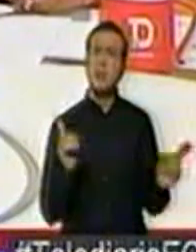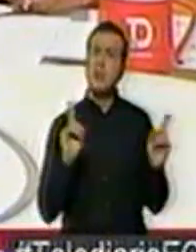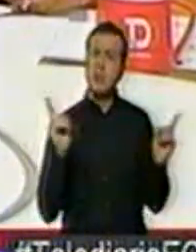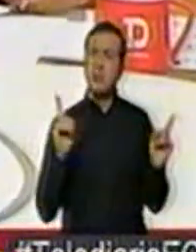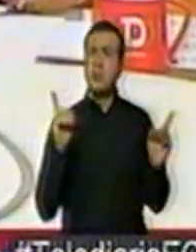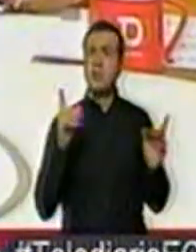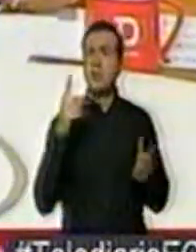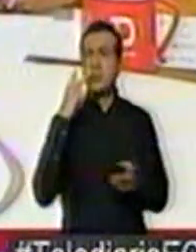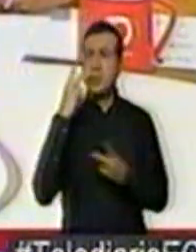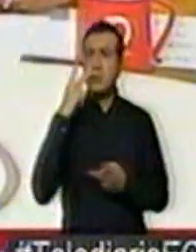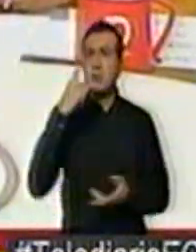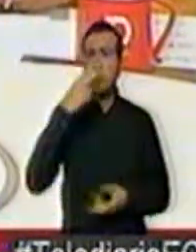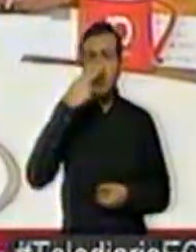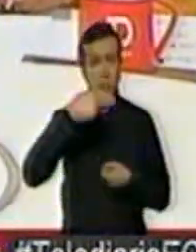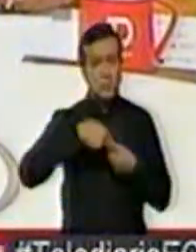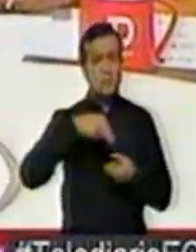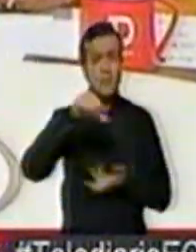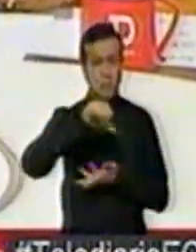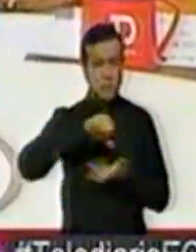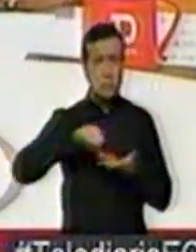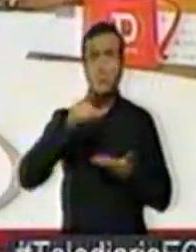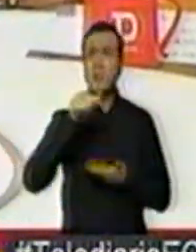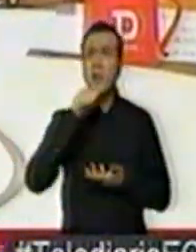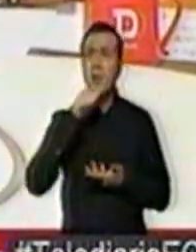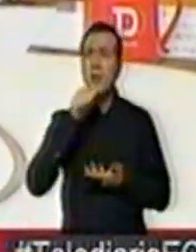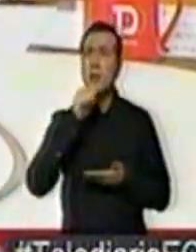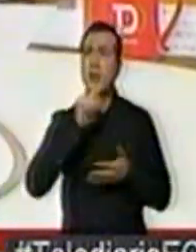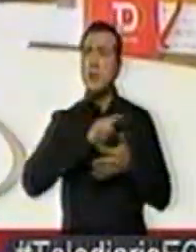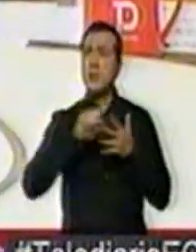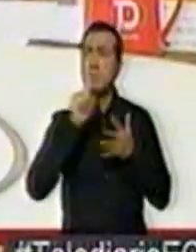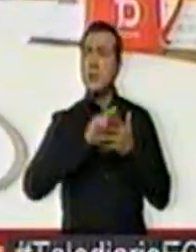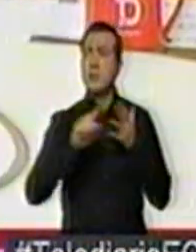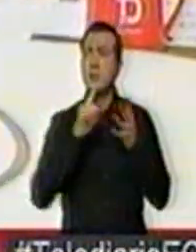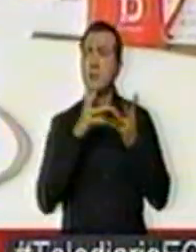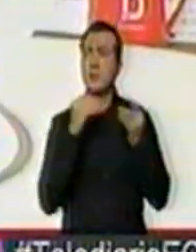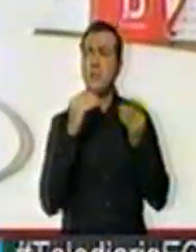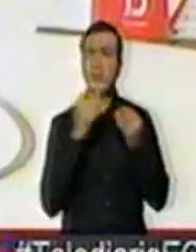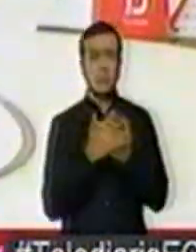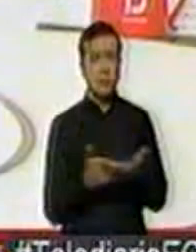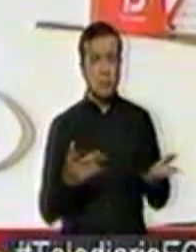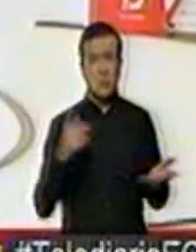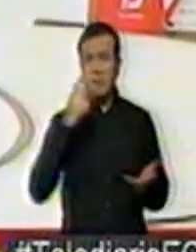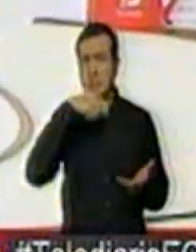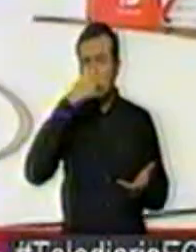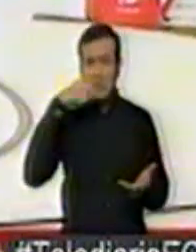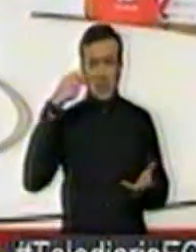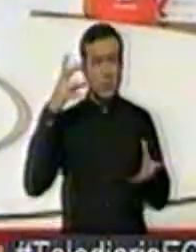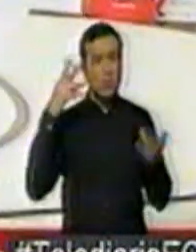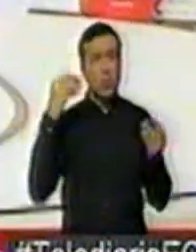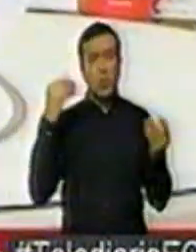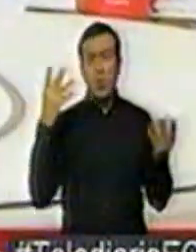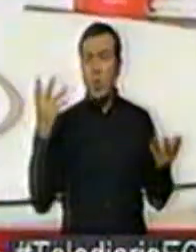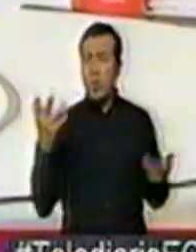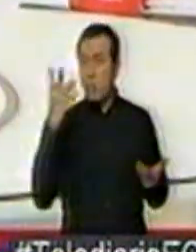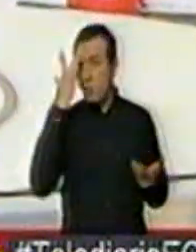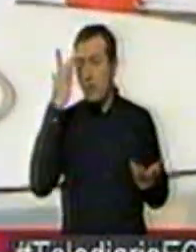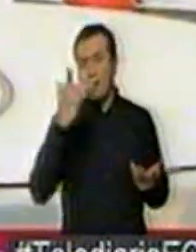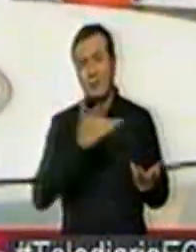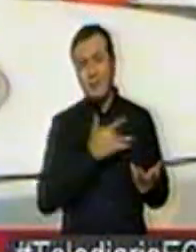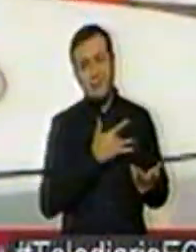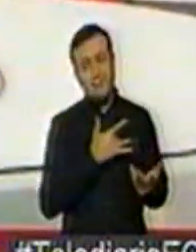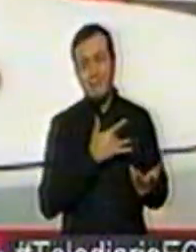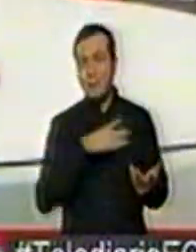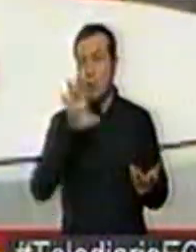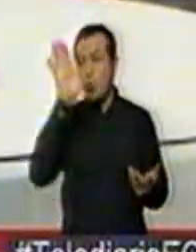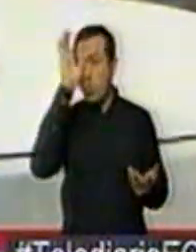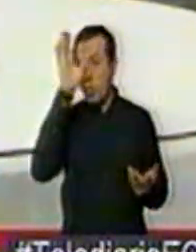bidones de combustible de aceite y botellas de agua y cepillos de dientes porque porque lamentablemente no hay